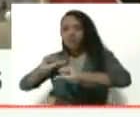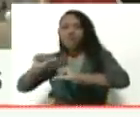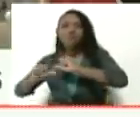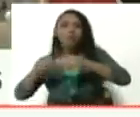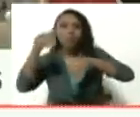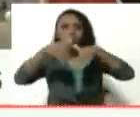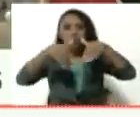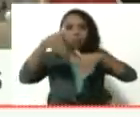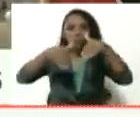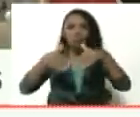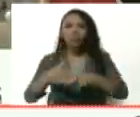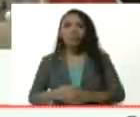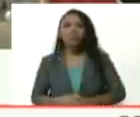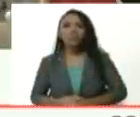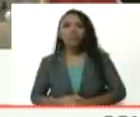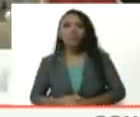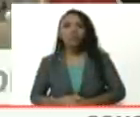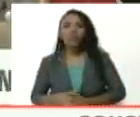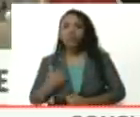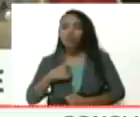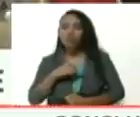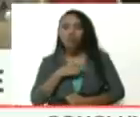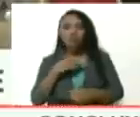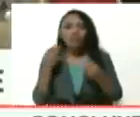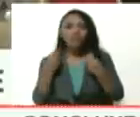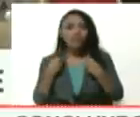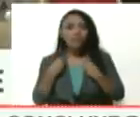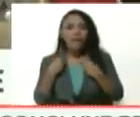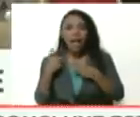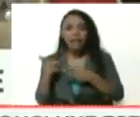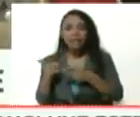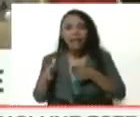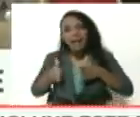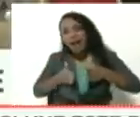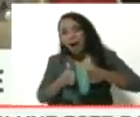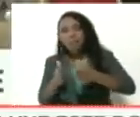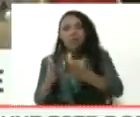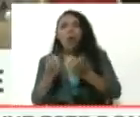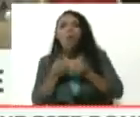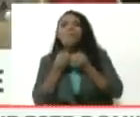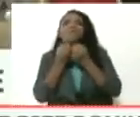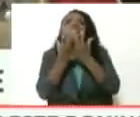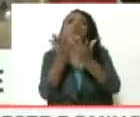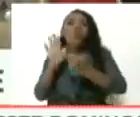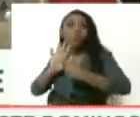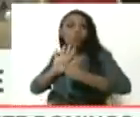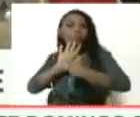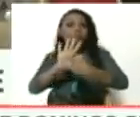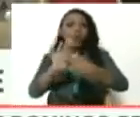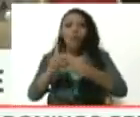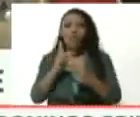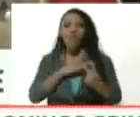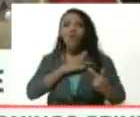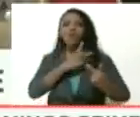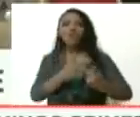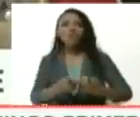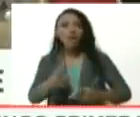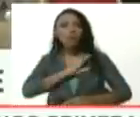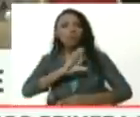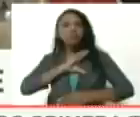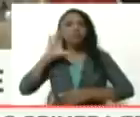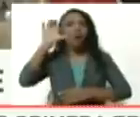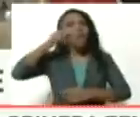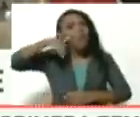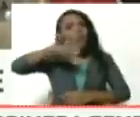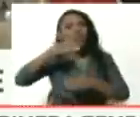electorales que hemos vivido han sido la vía de expresión de esa voluntad soberana del pueblo